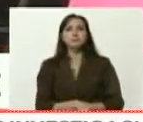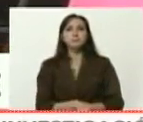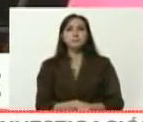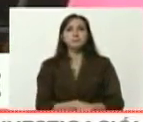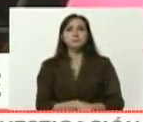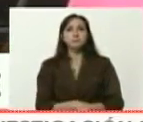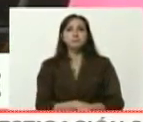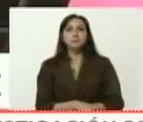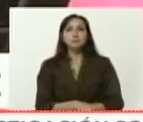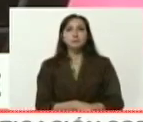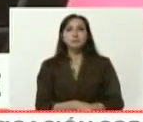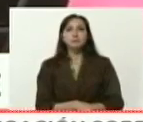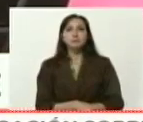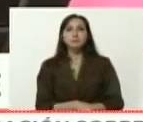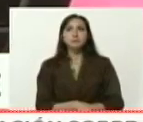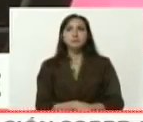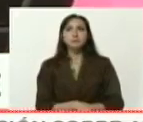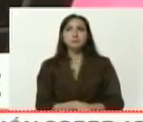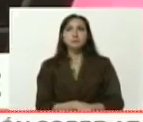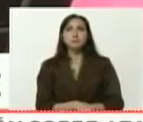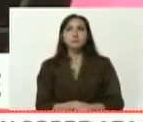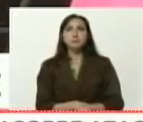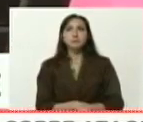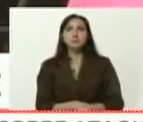metidos en el TO3,